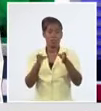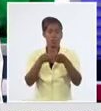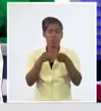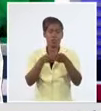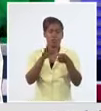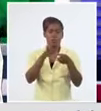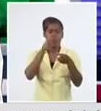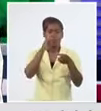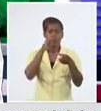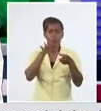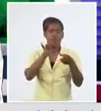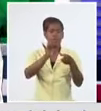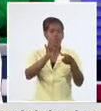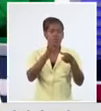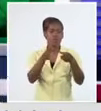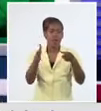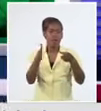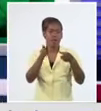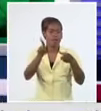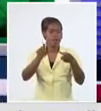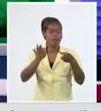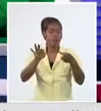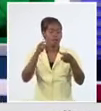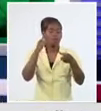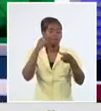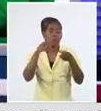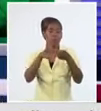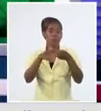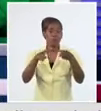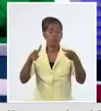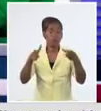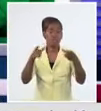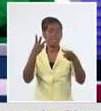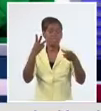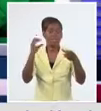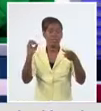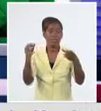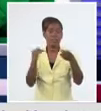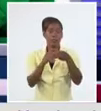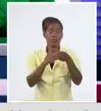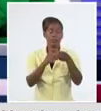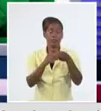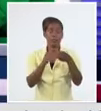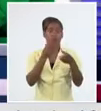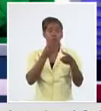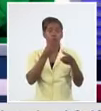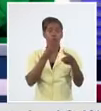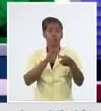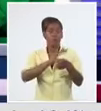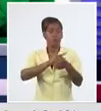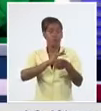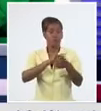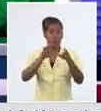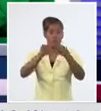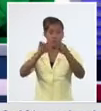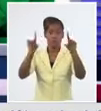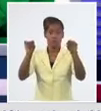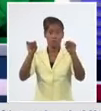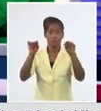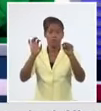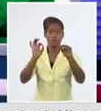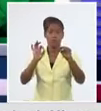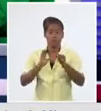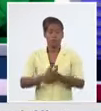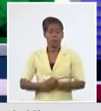que realmente, si redondeamos, sobrepasamos los 30.000 adolescentes. Eso es a lo largo del país. Dentro de las